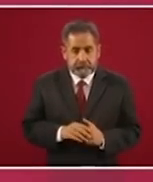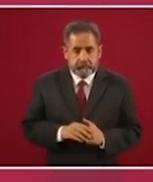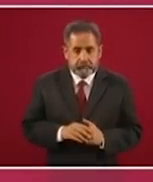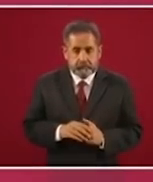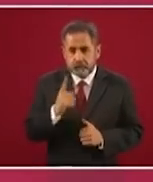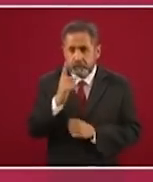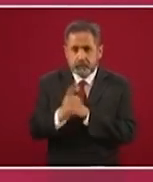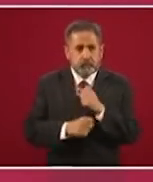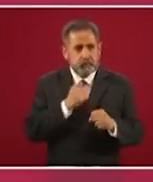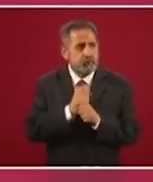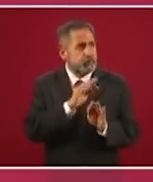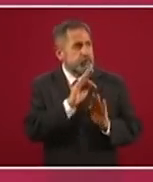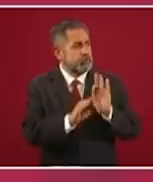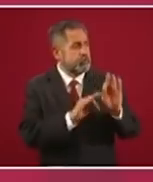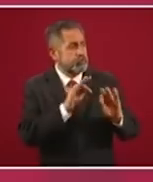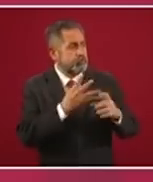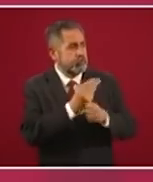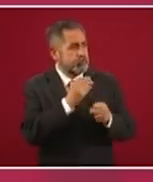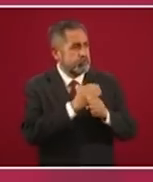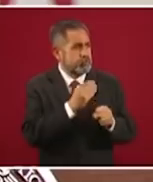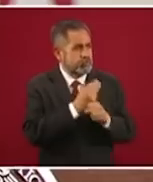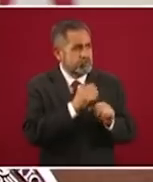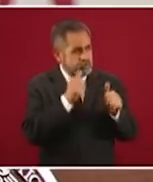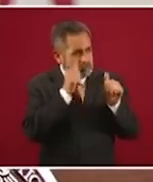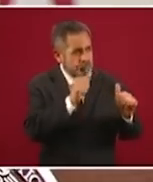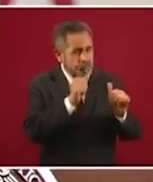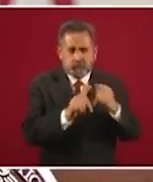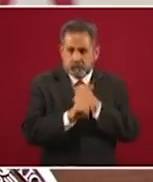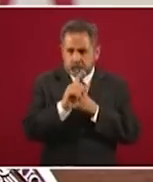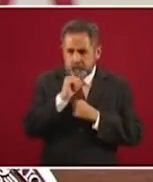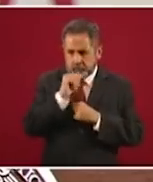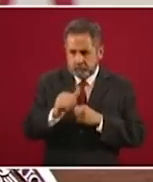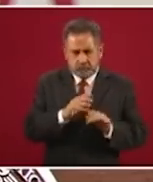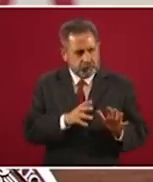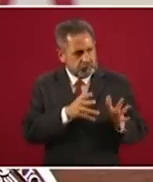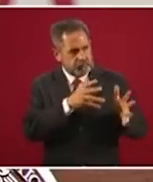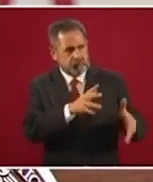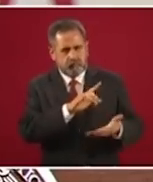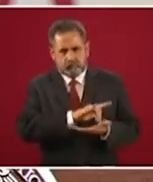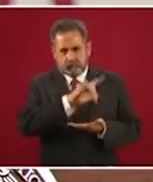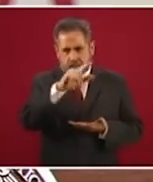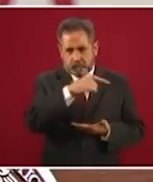tenga un año de mantenimiento sin problema el avión,